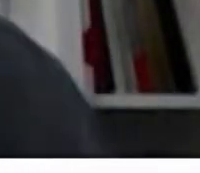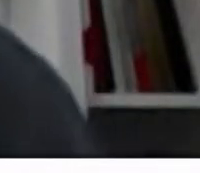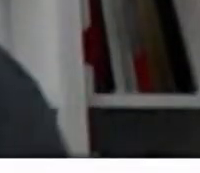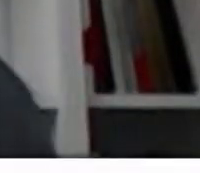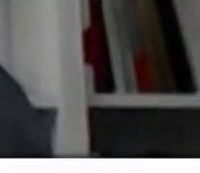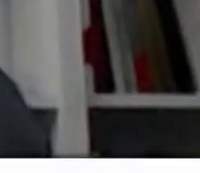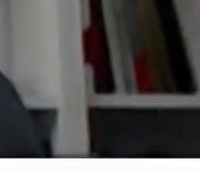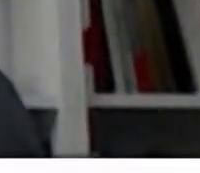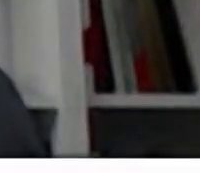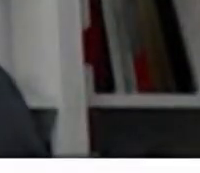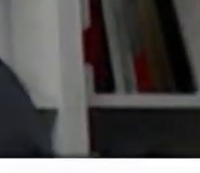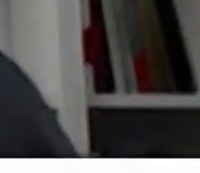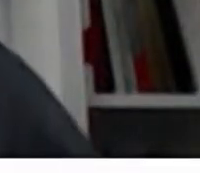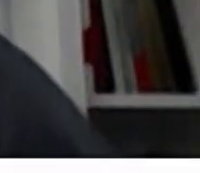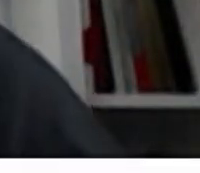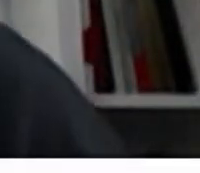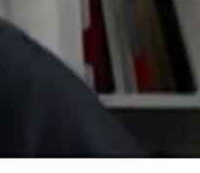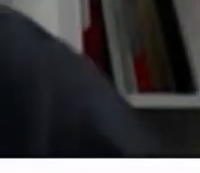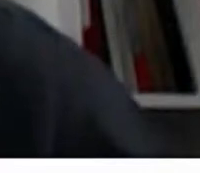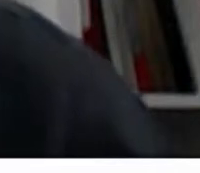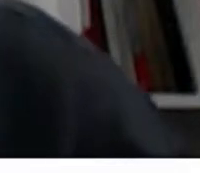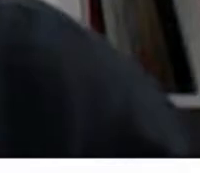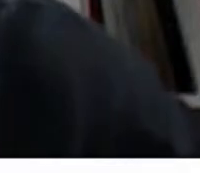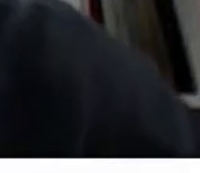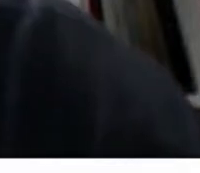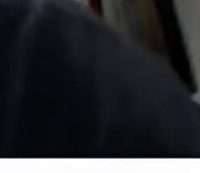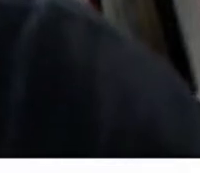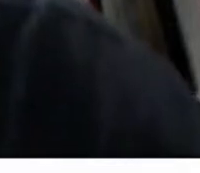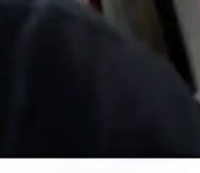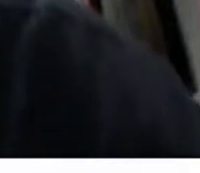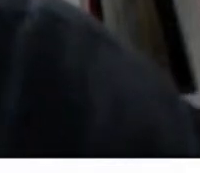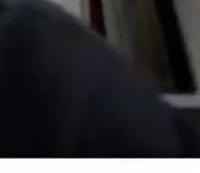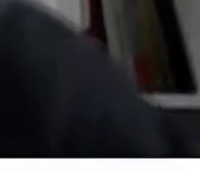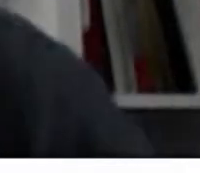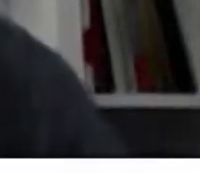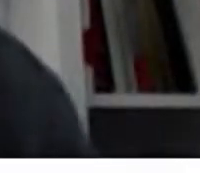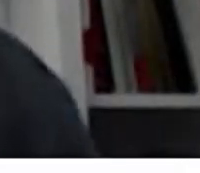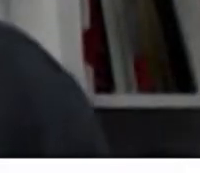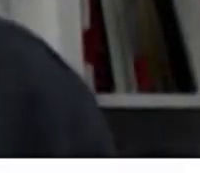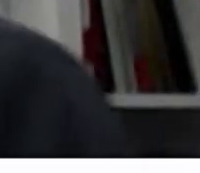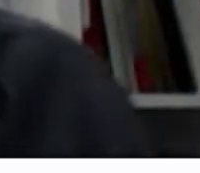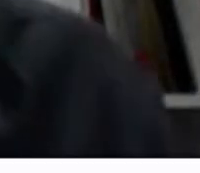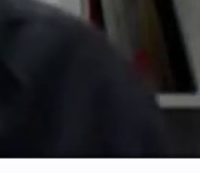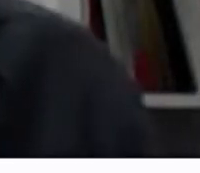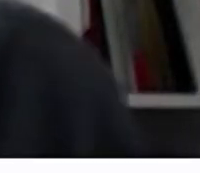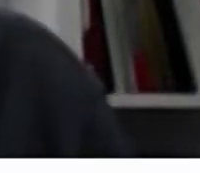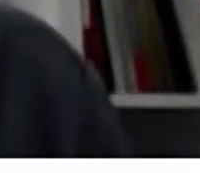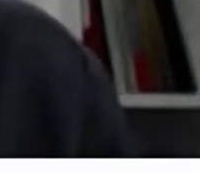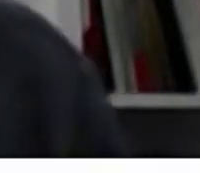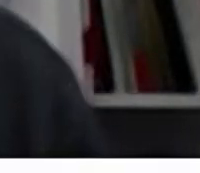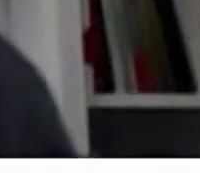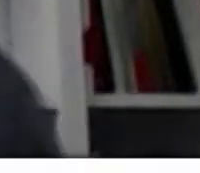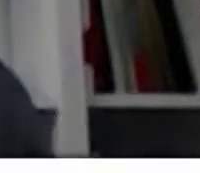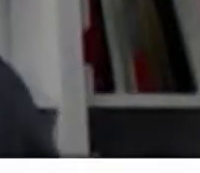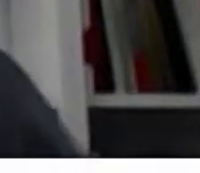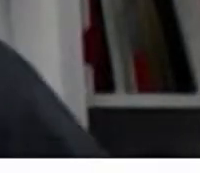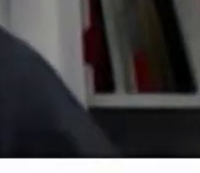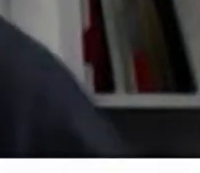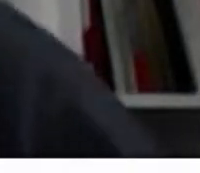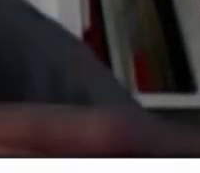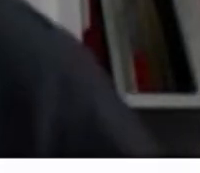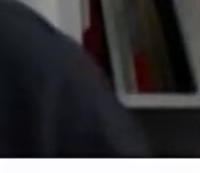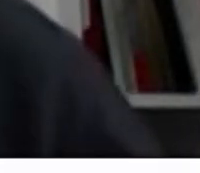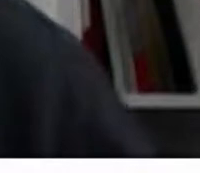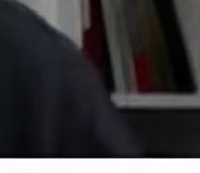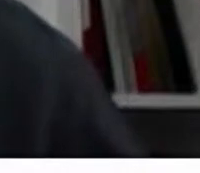mintiéndonos entre nosotros? Argentina no tiene un modelo de desarrollo. El modelo populista y el modelo liberal fracasaron.